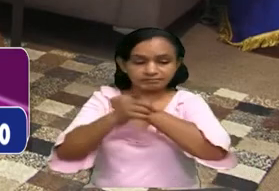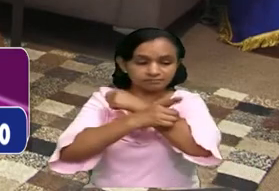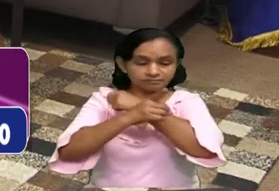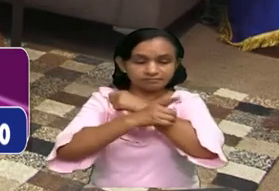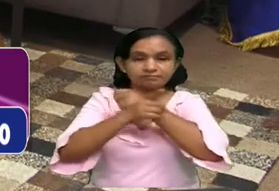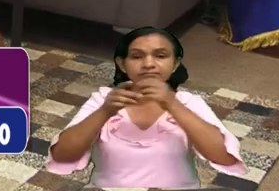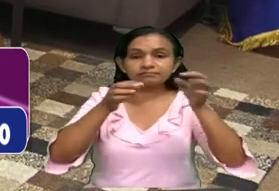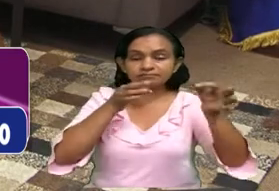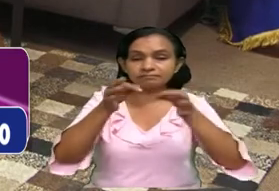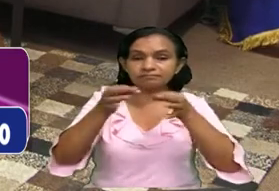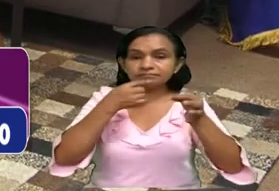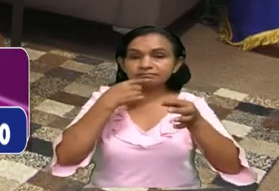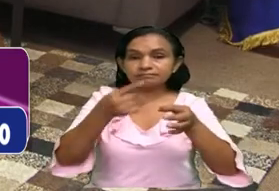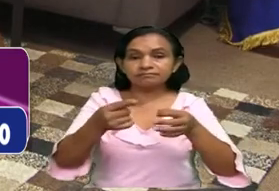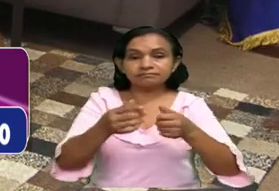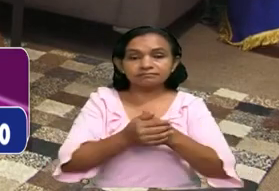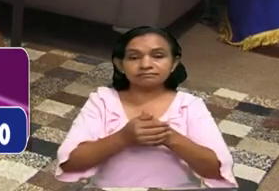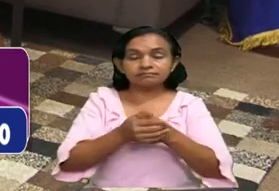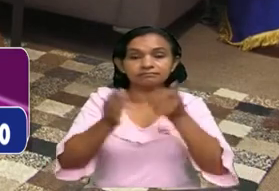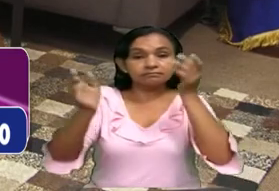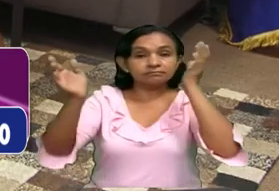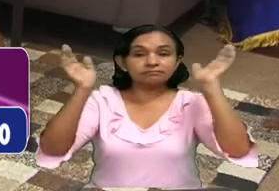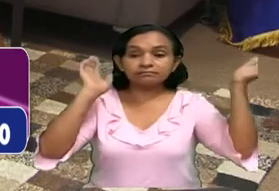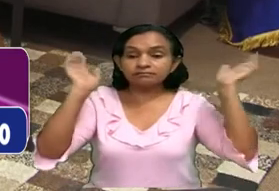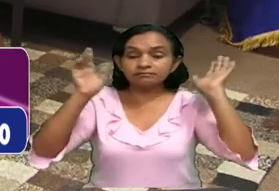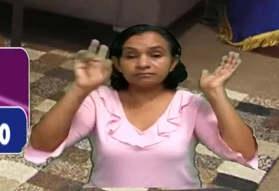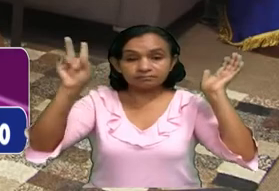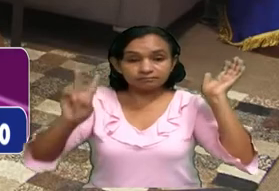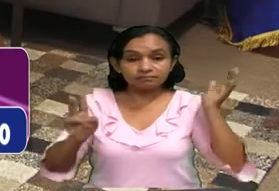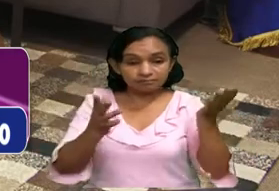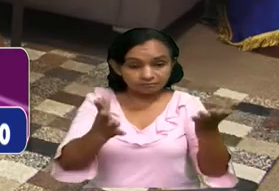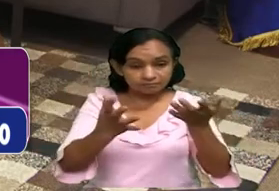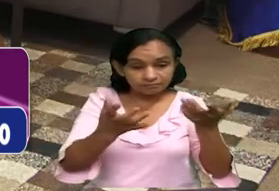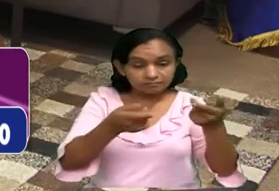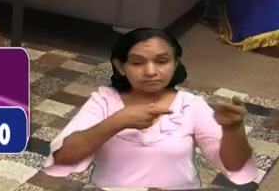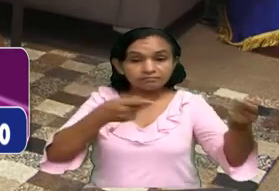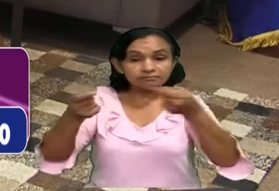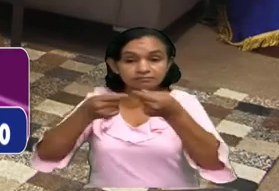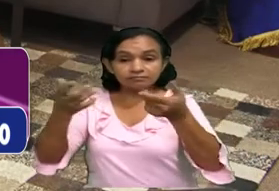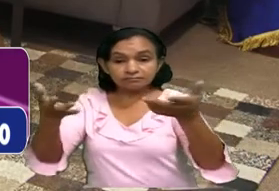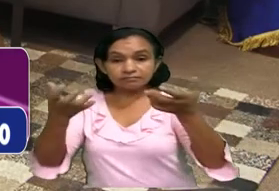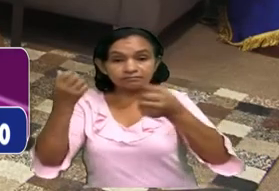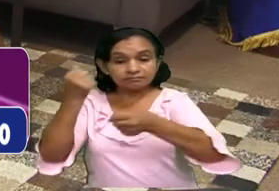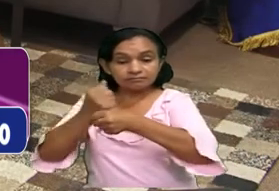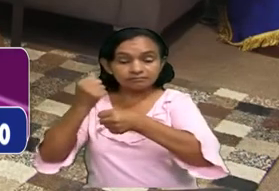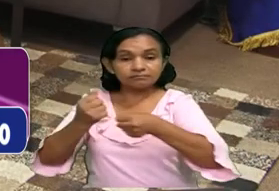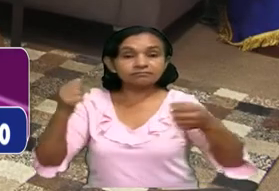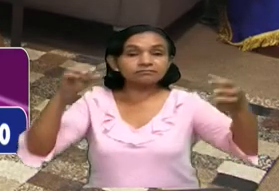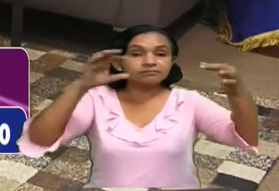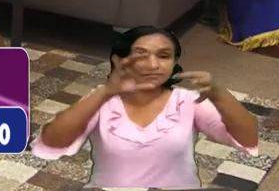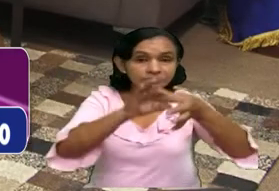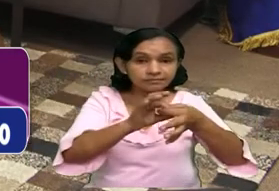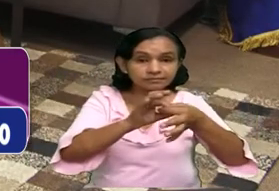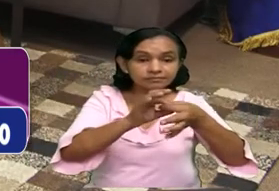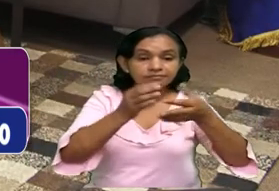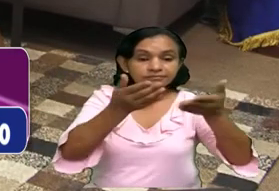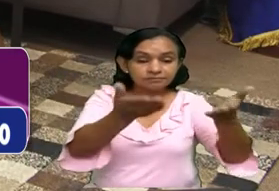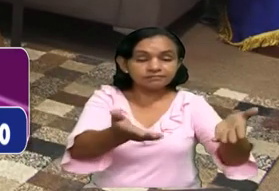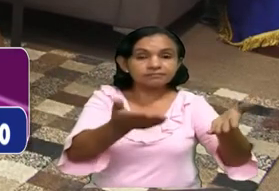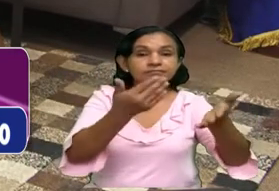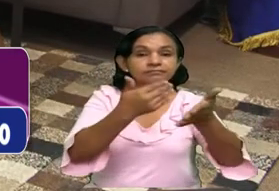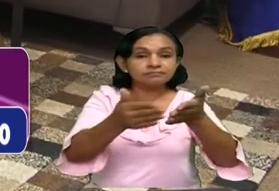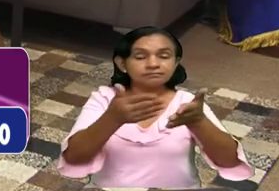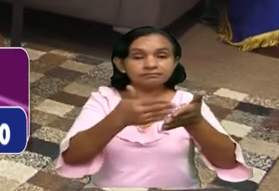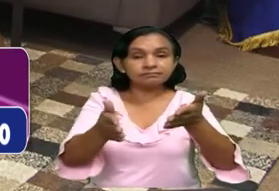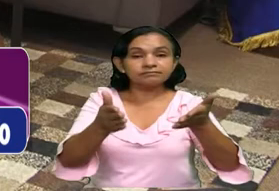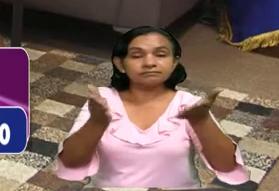Okay. Entonces nos dijo, ahí está el mercado venezolano dispuesto a trabajar con nosotros. Nos dio y nos facilitó